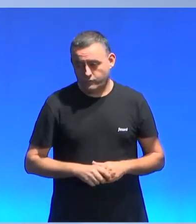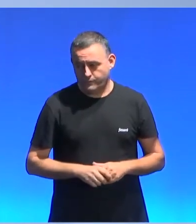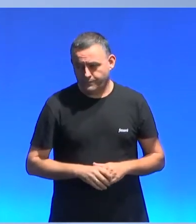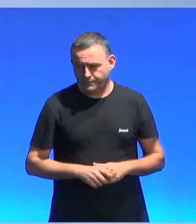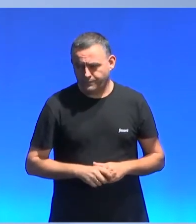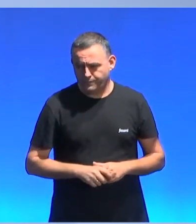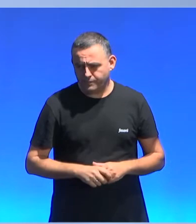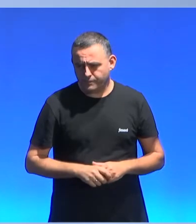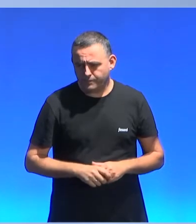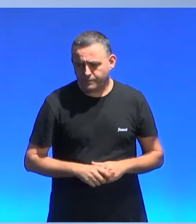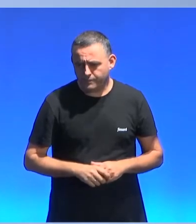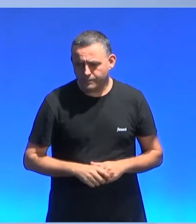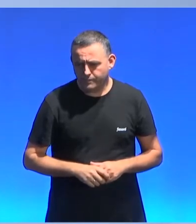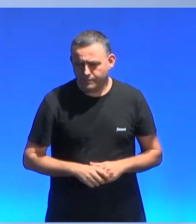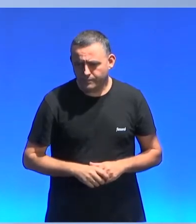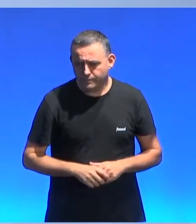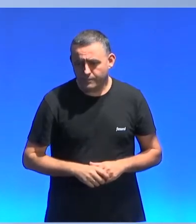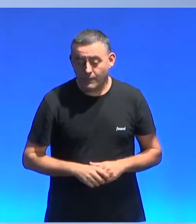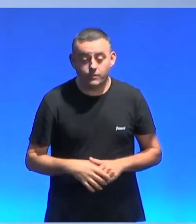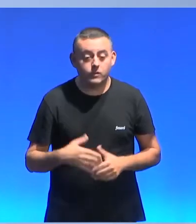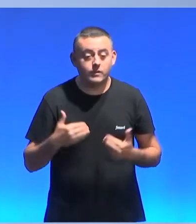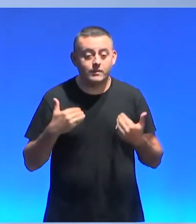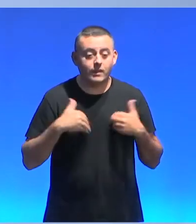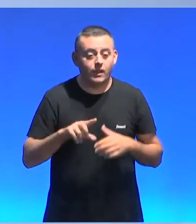Pensar esto a los 12 años es tarde.